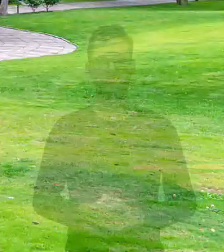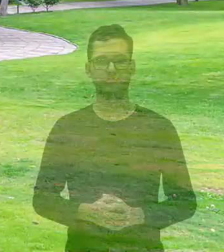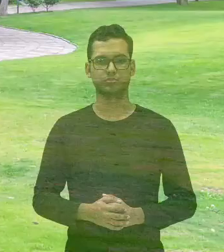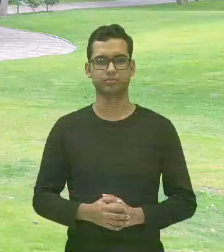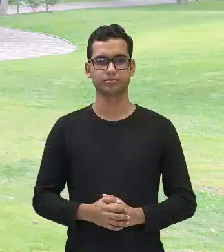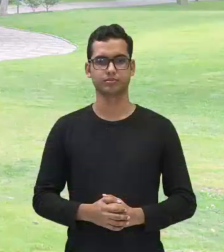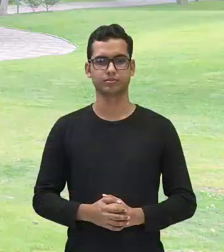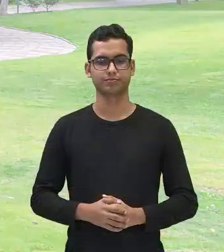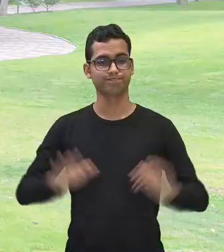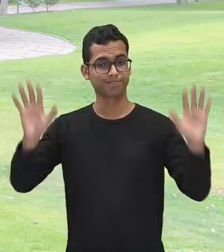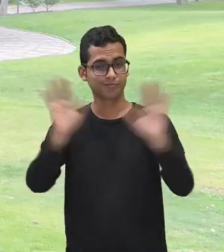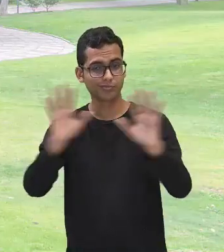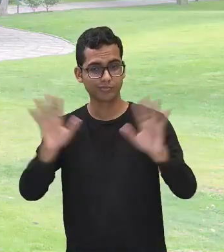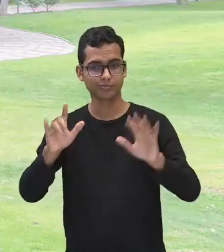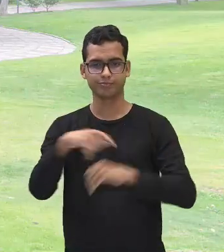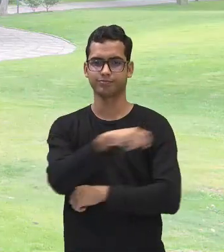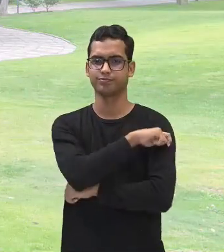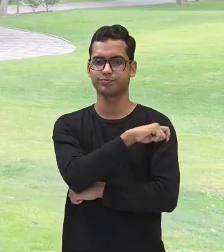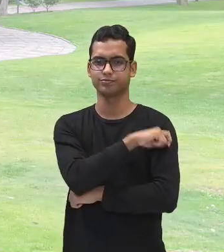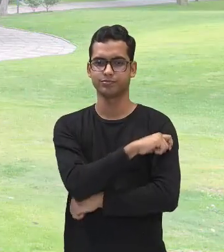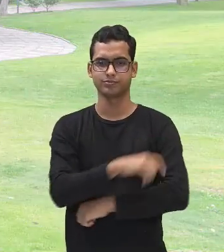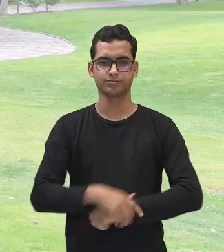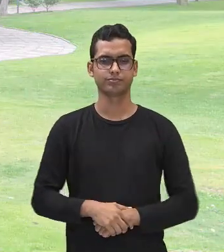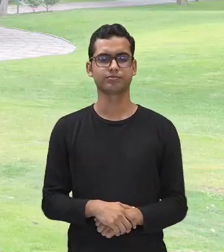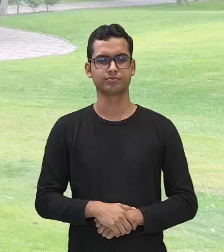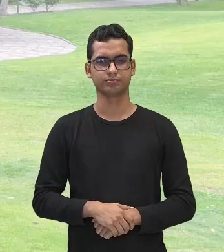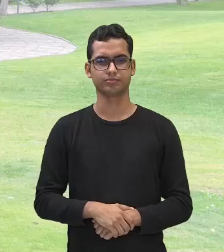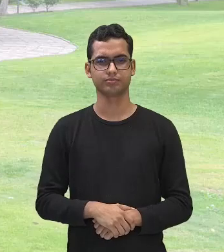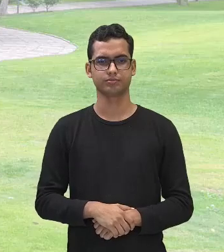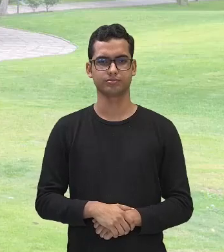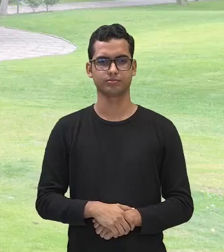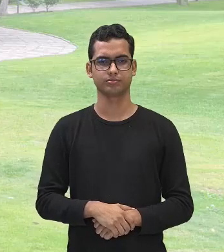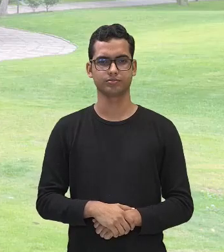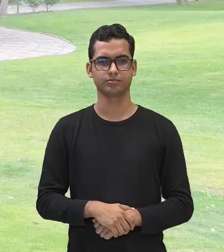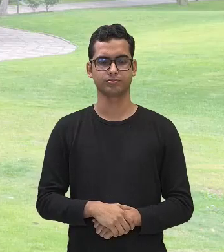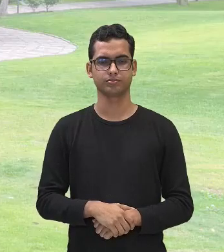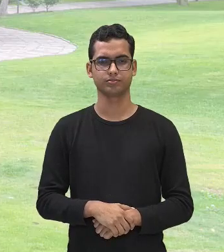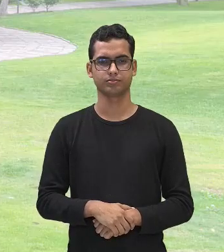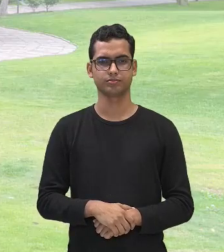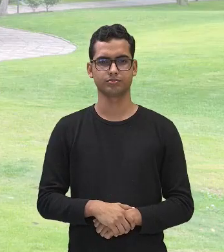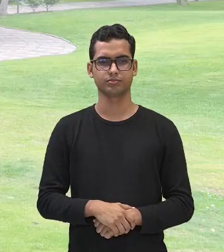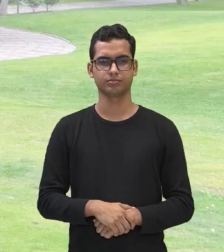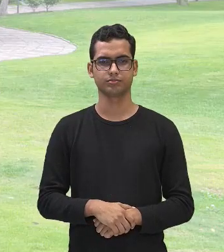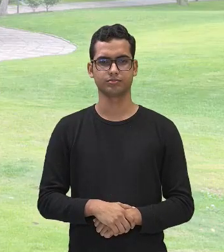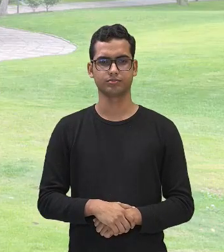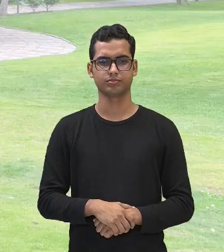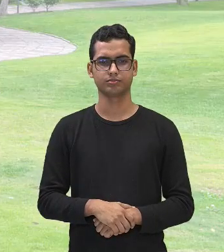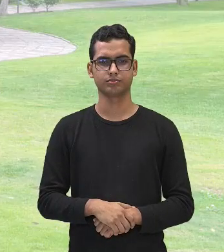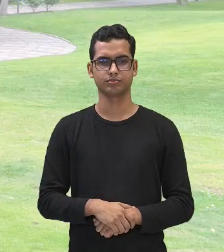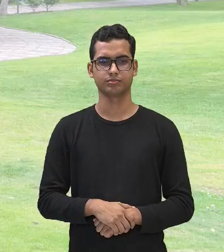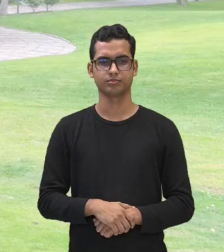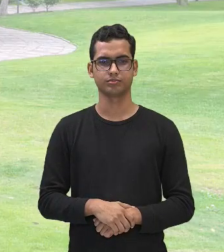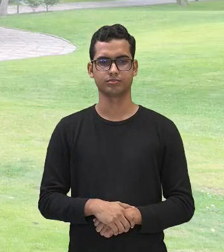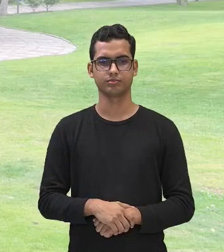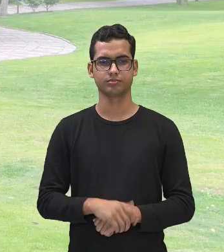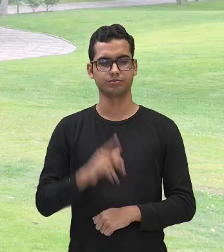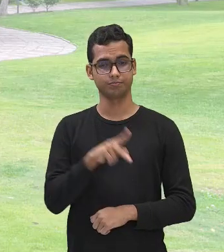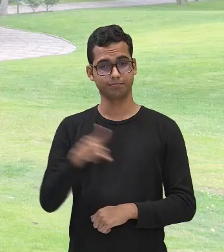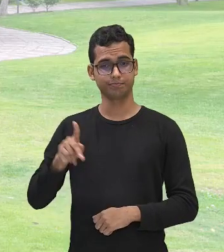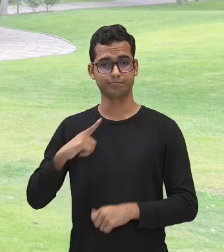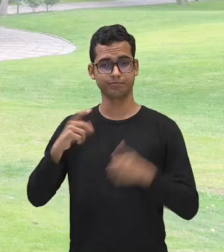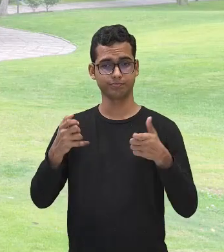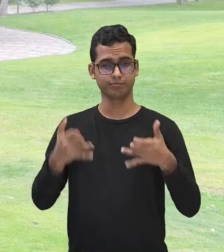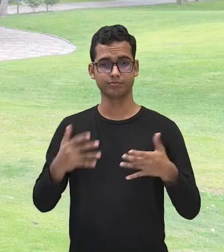Hola, mis queridos alumnos, sean bienvenidos a nuestra clase. Hoy una clase muy